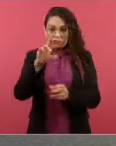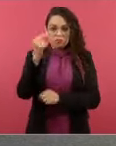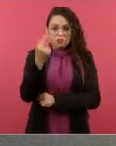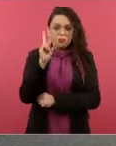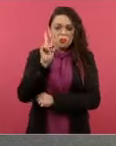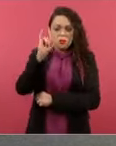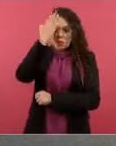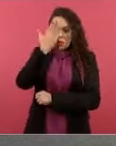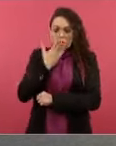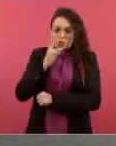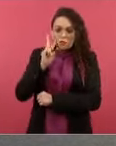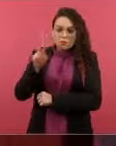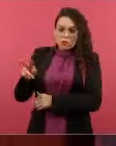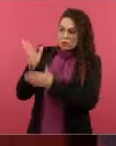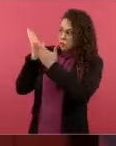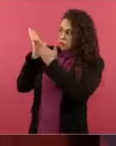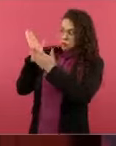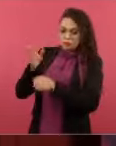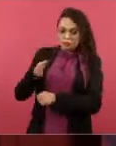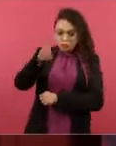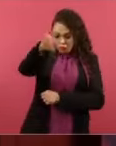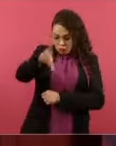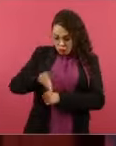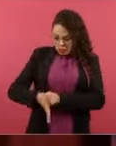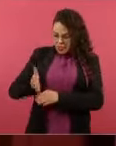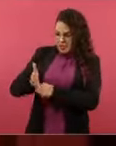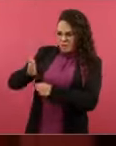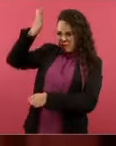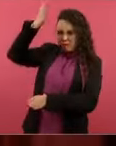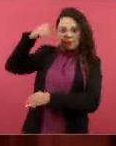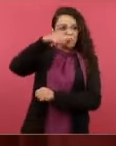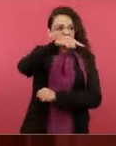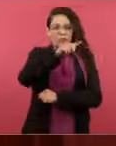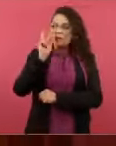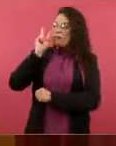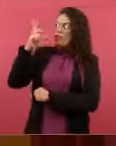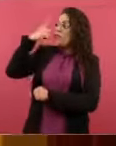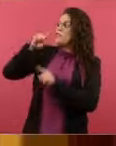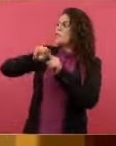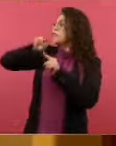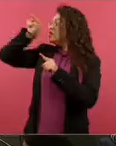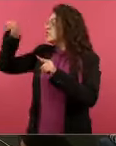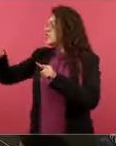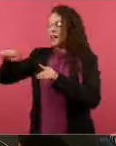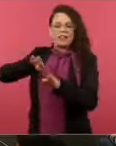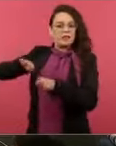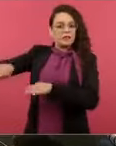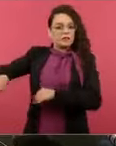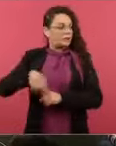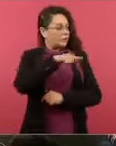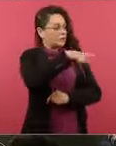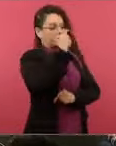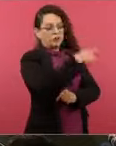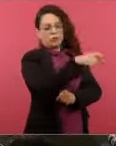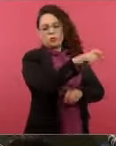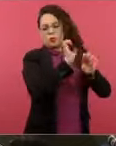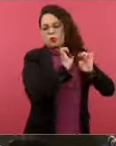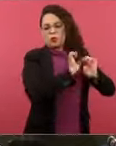ver que hasta le pusieron una barda para que no veas lo feíto, ¿no? Porque pues sí, la pobreza es feíta, por eso queremos acabar con